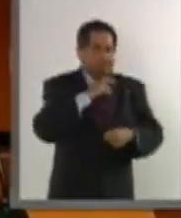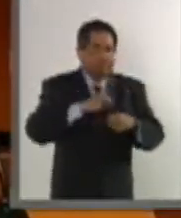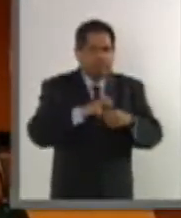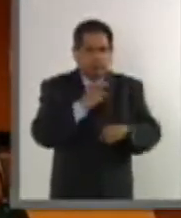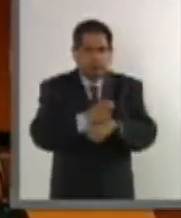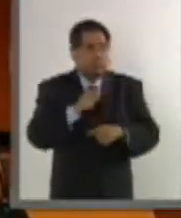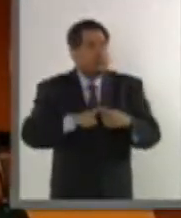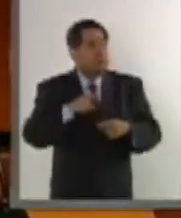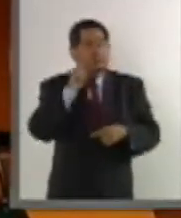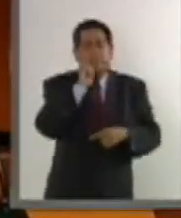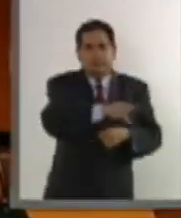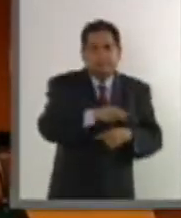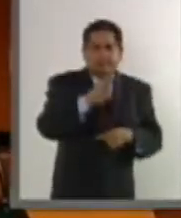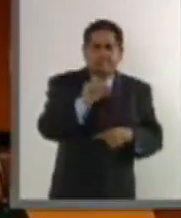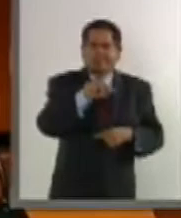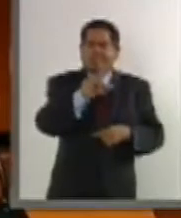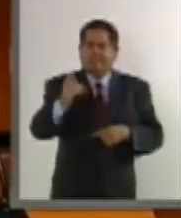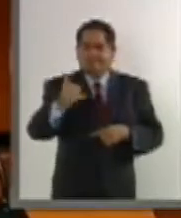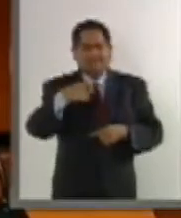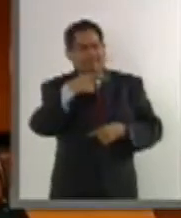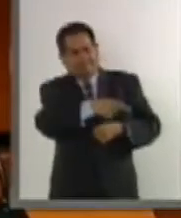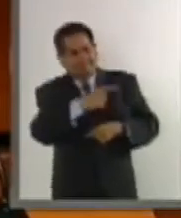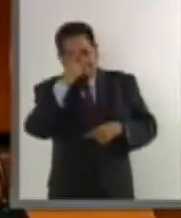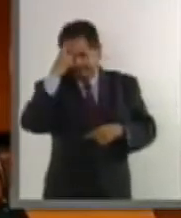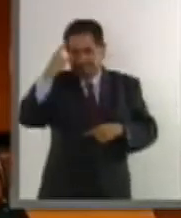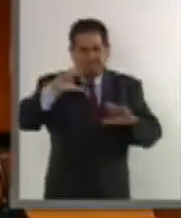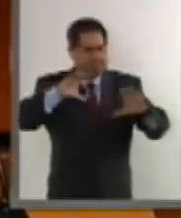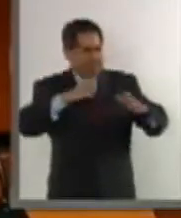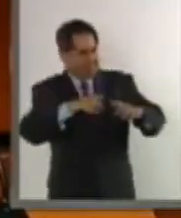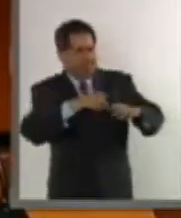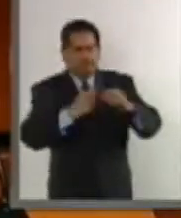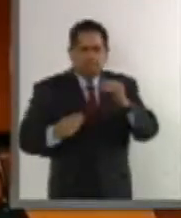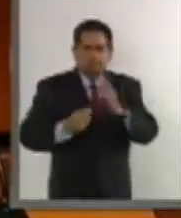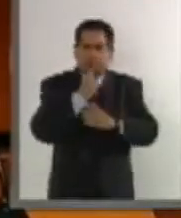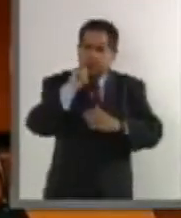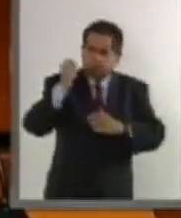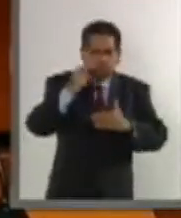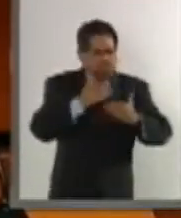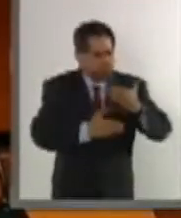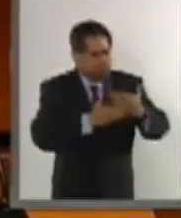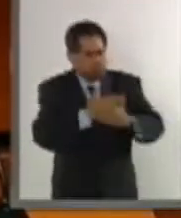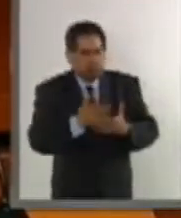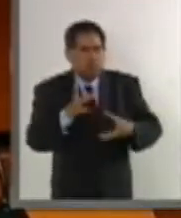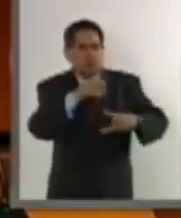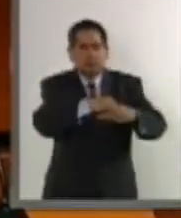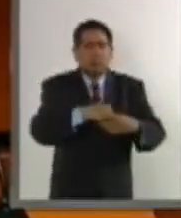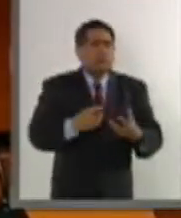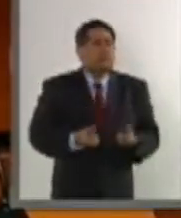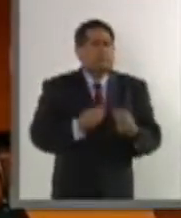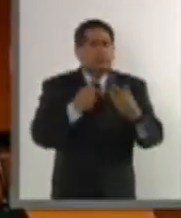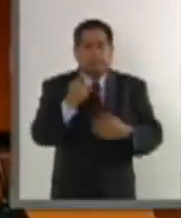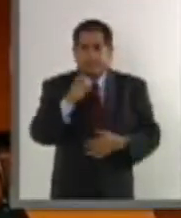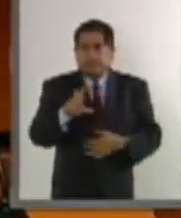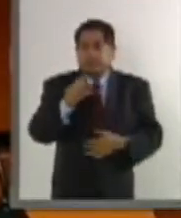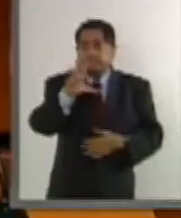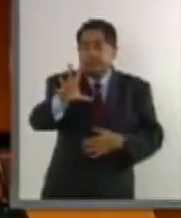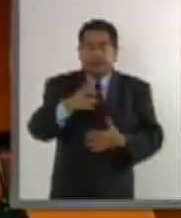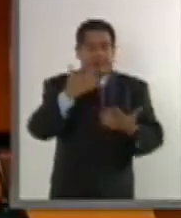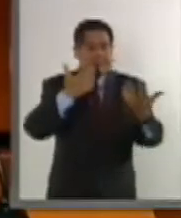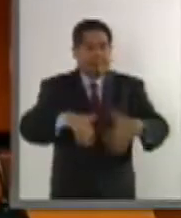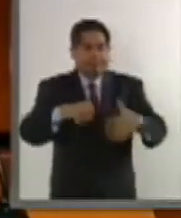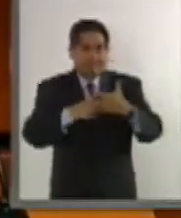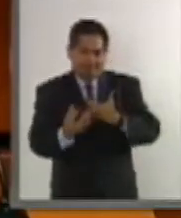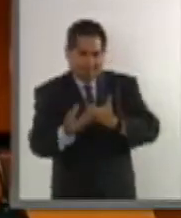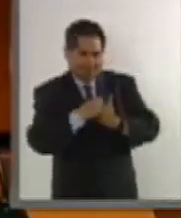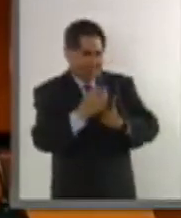Silicon Valley, un espacio de innovación y de tecnología que alberga a 135 empresas dedicadas a